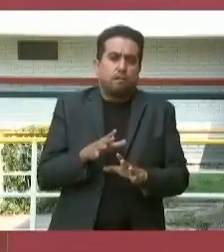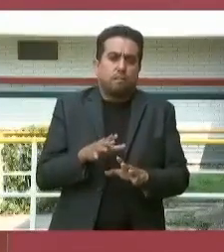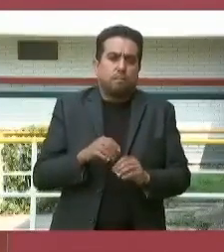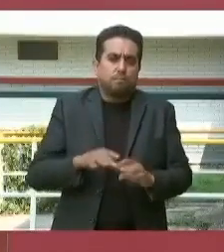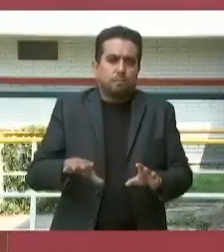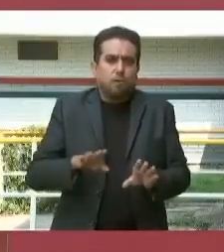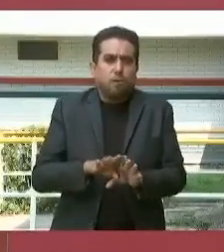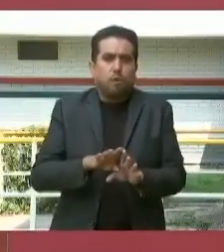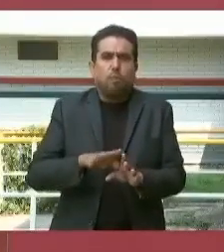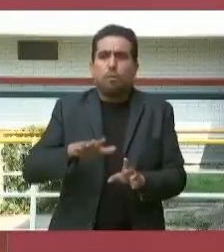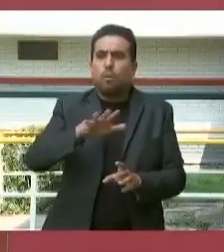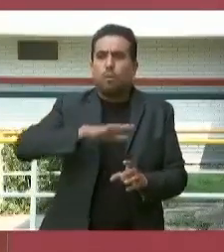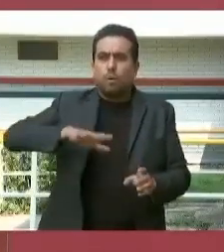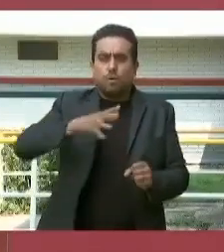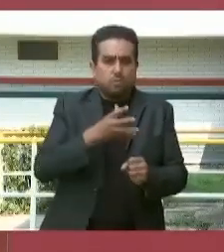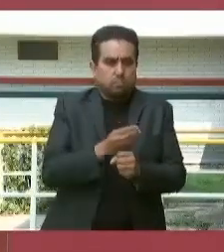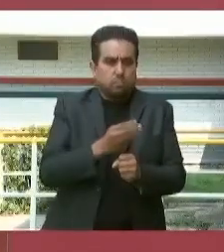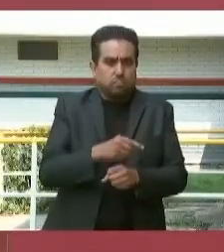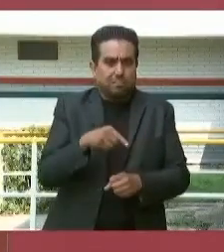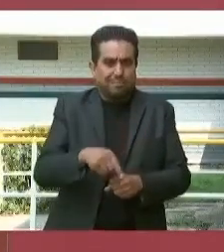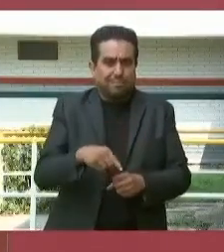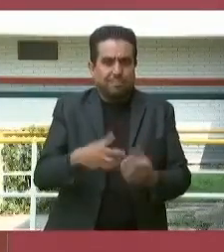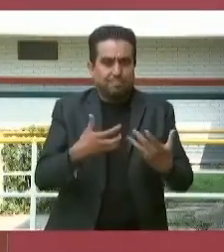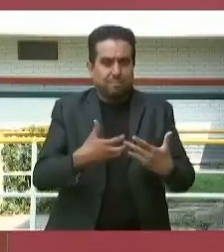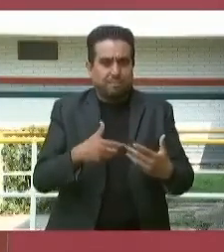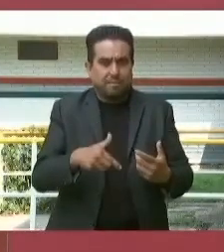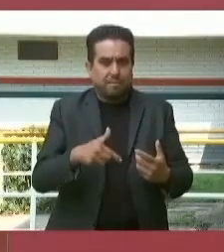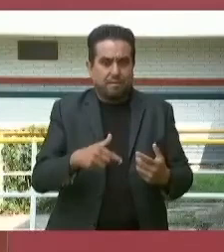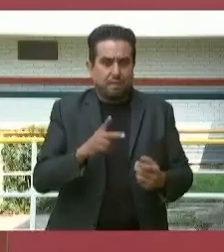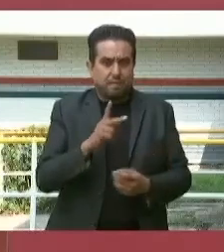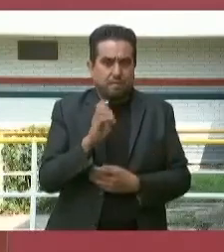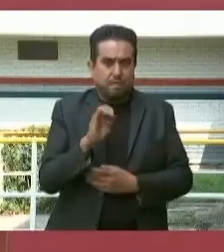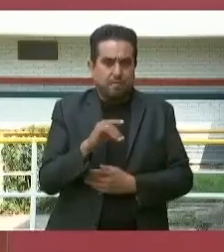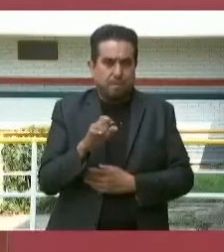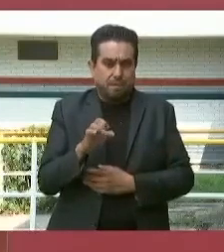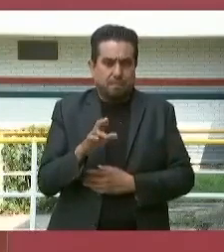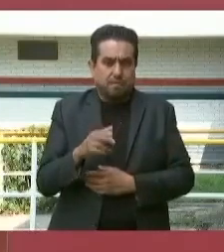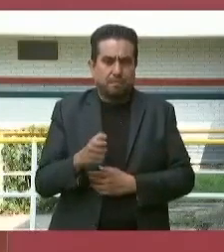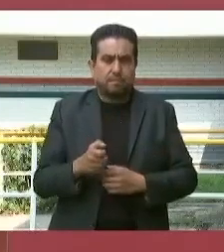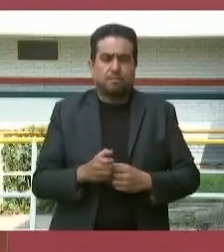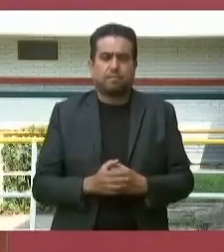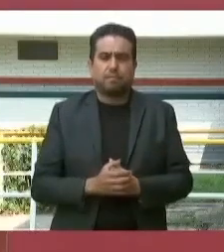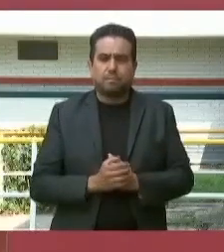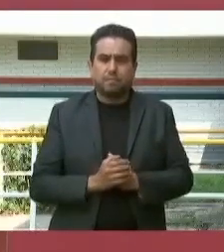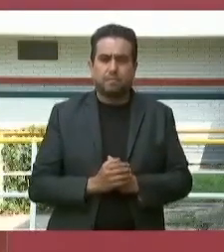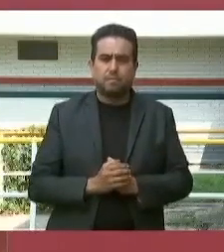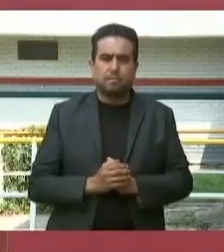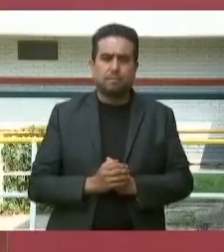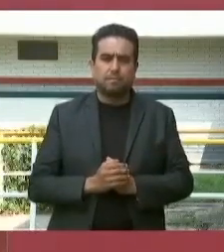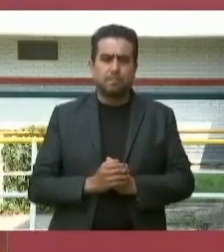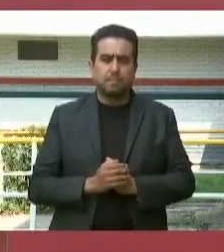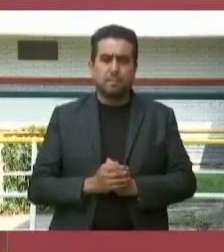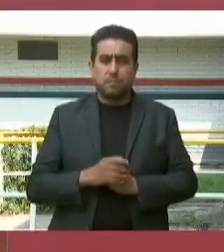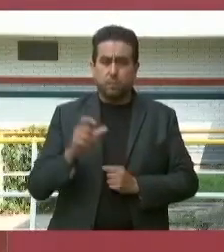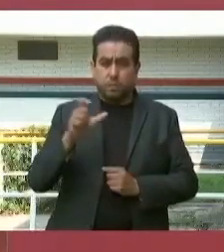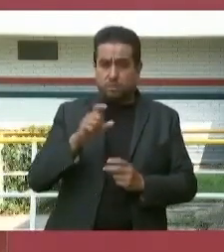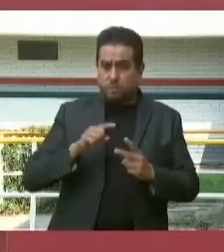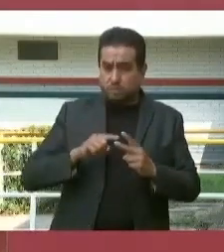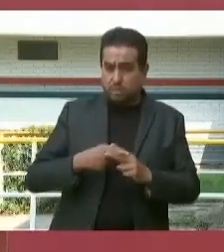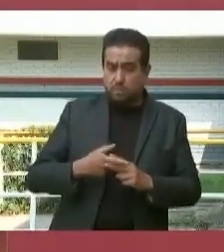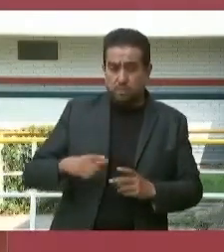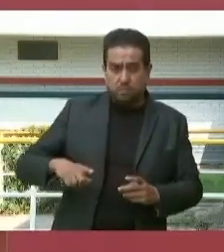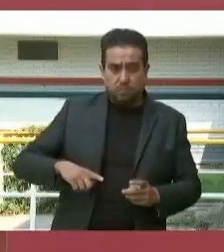de la rehabilitación de esta refinería desde el inicio de este gobierno se dio la tarea